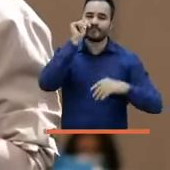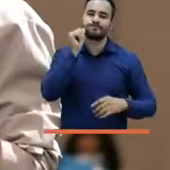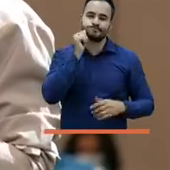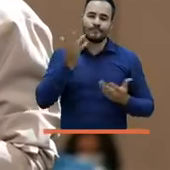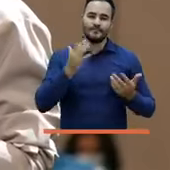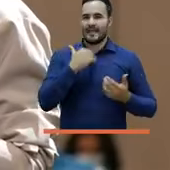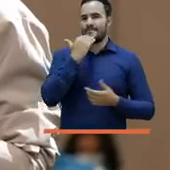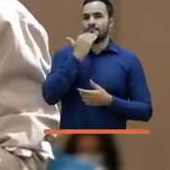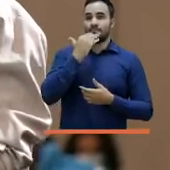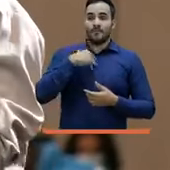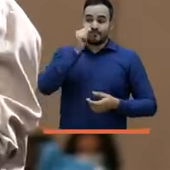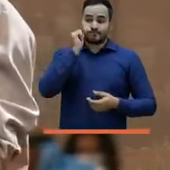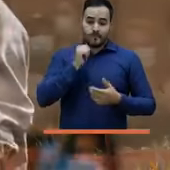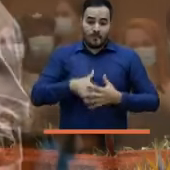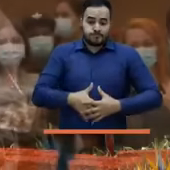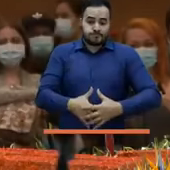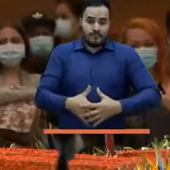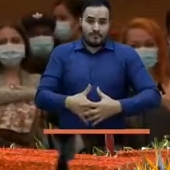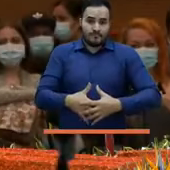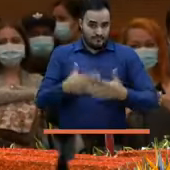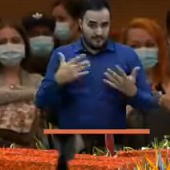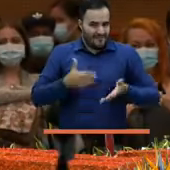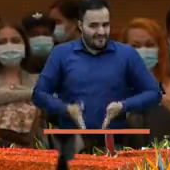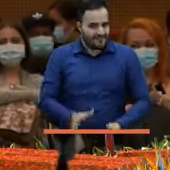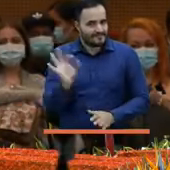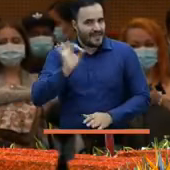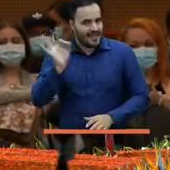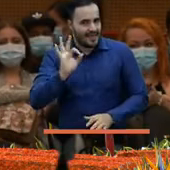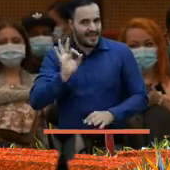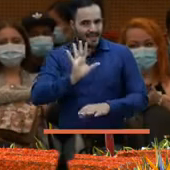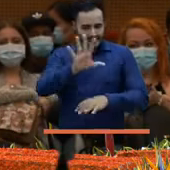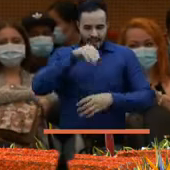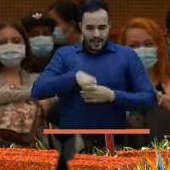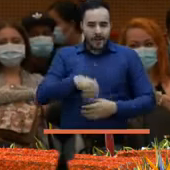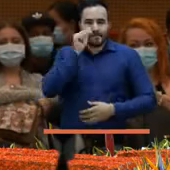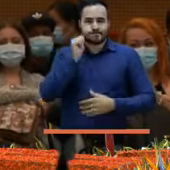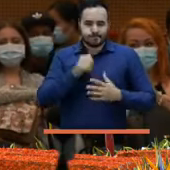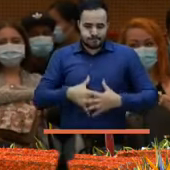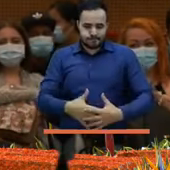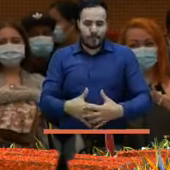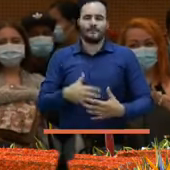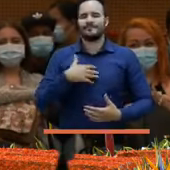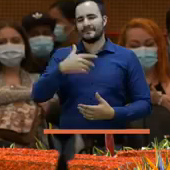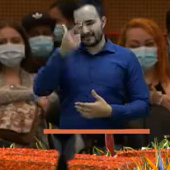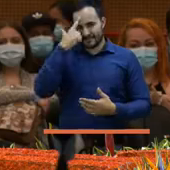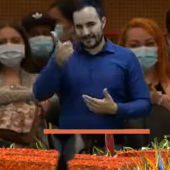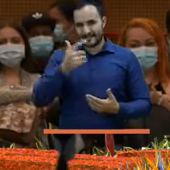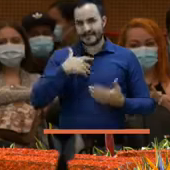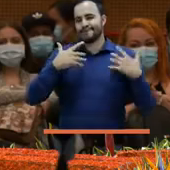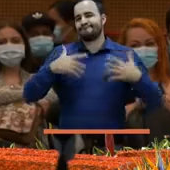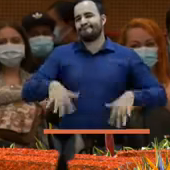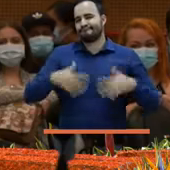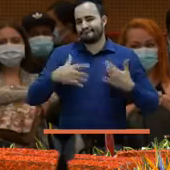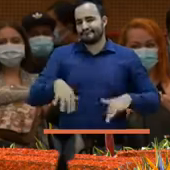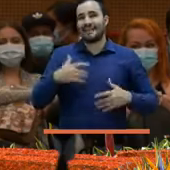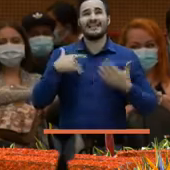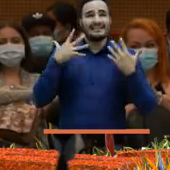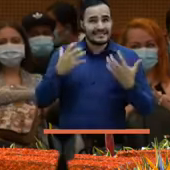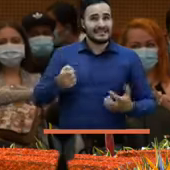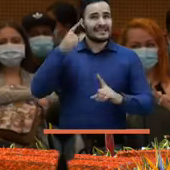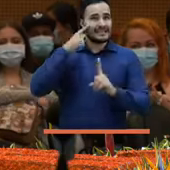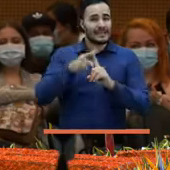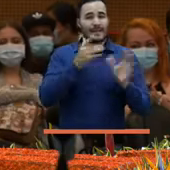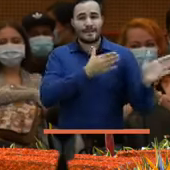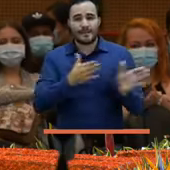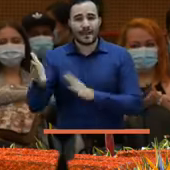pensemos en el niño que no ha nacido un embarazo adolescente ya nos va apóyanos ya hay posibilidad de que nos genere un niño que va a nacer con